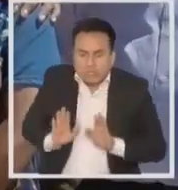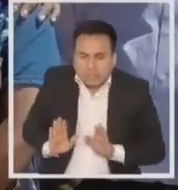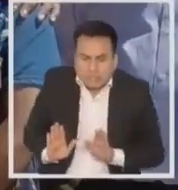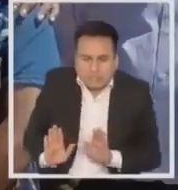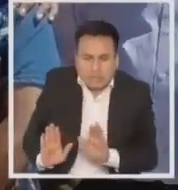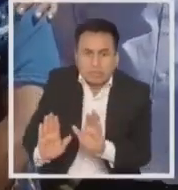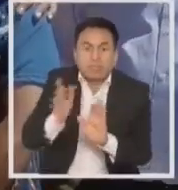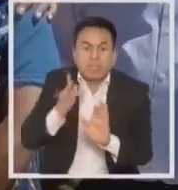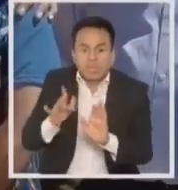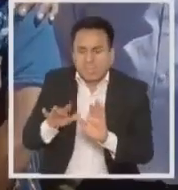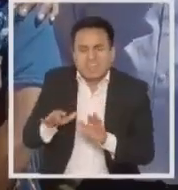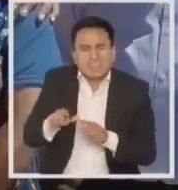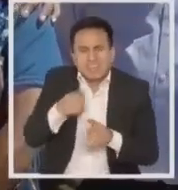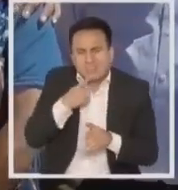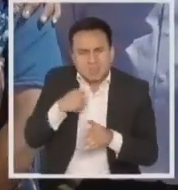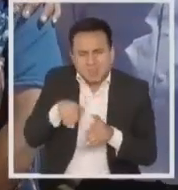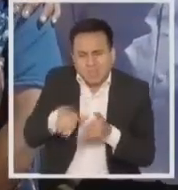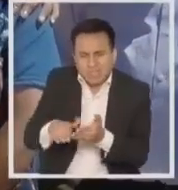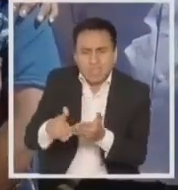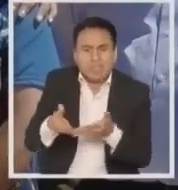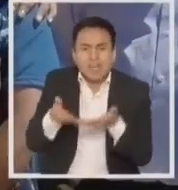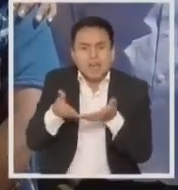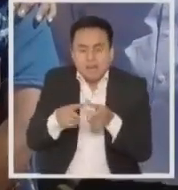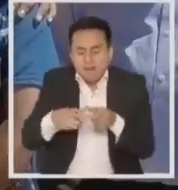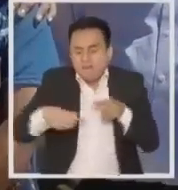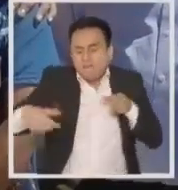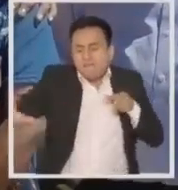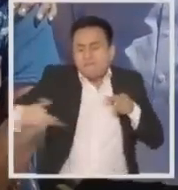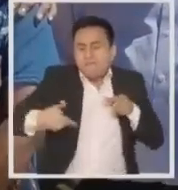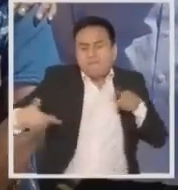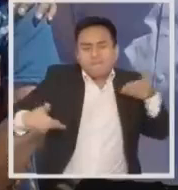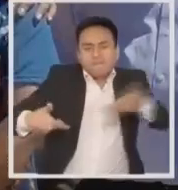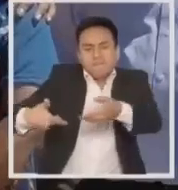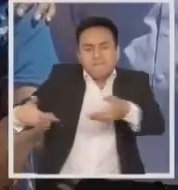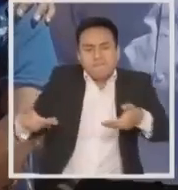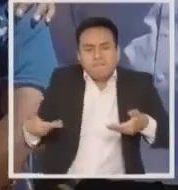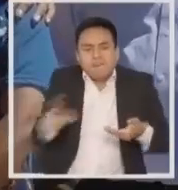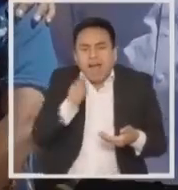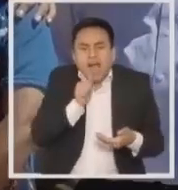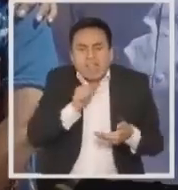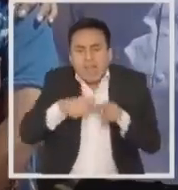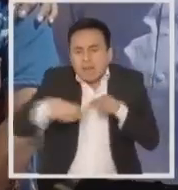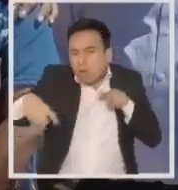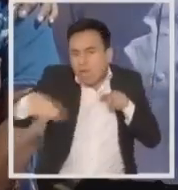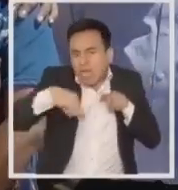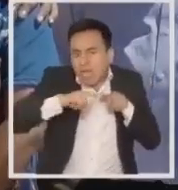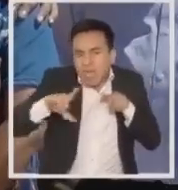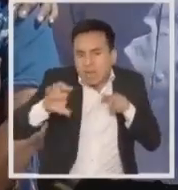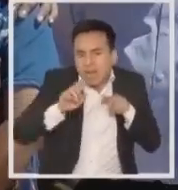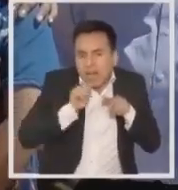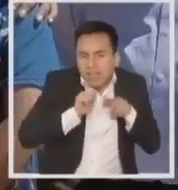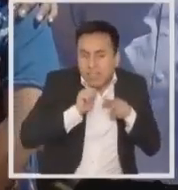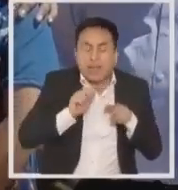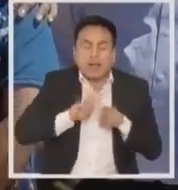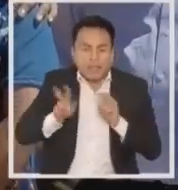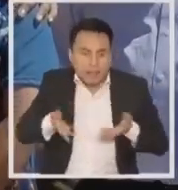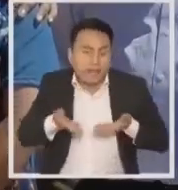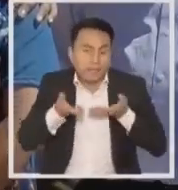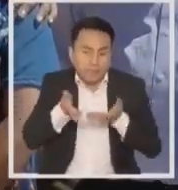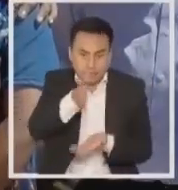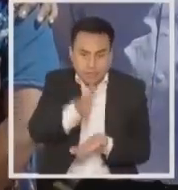porque quedaban atascados, sí, porque no hay muelle. Ya, vale. Entonces ese tipo de cosas tenemos que sacarlas adelante. Tenemos que